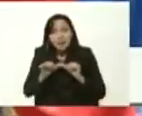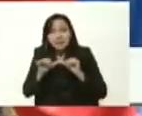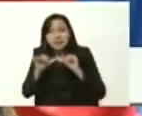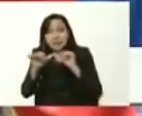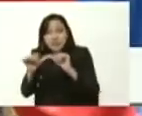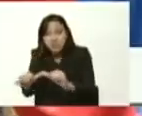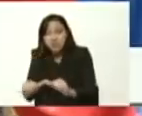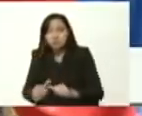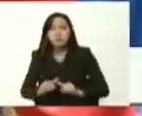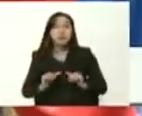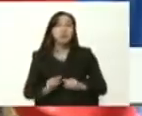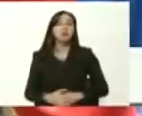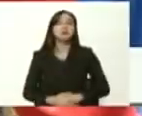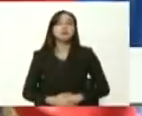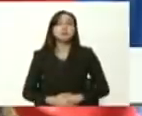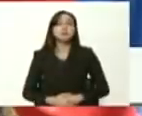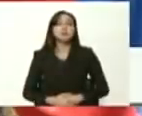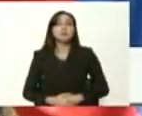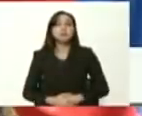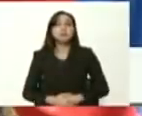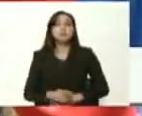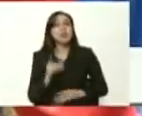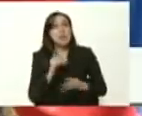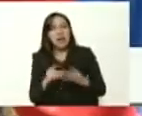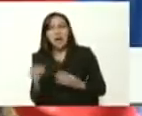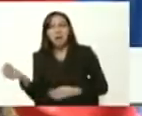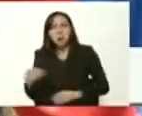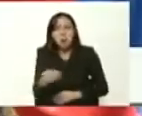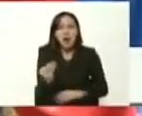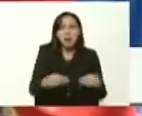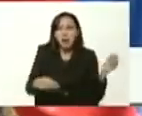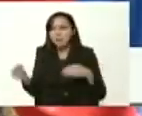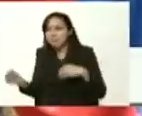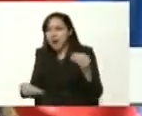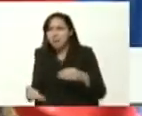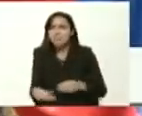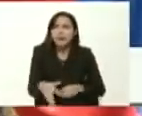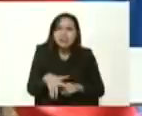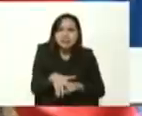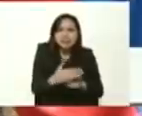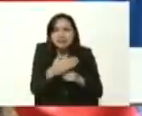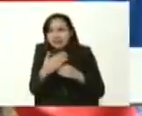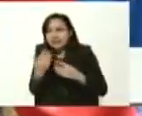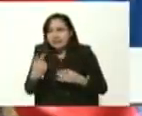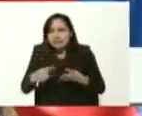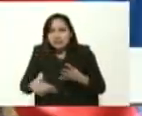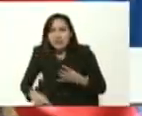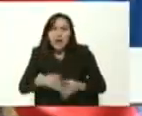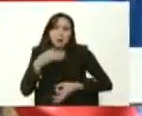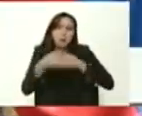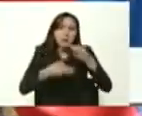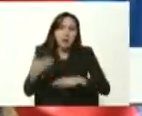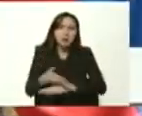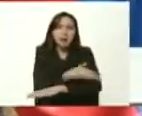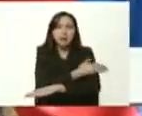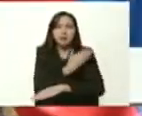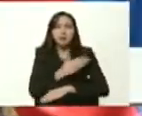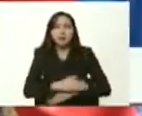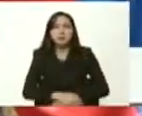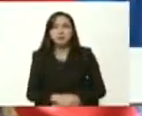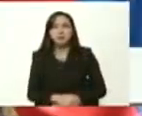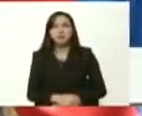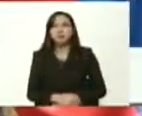podrán aparecer otros eventos tan tenebrosos como lo que he venido narrando acá.